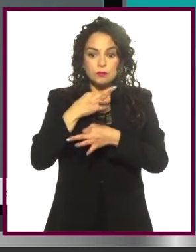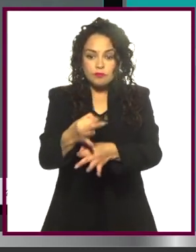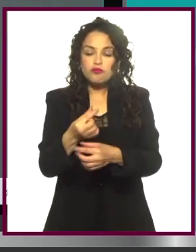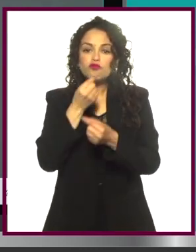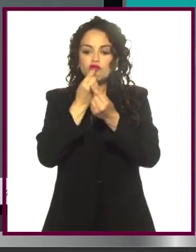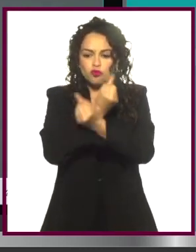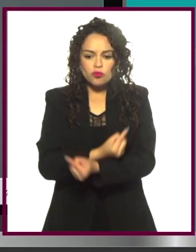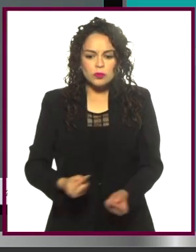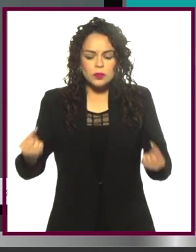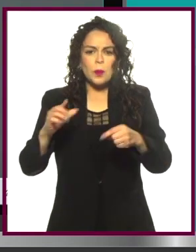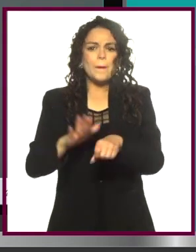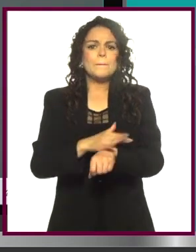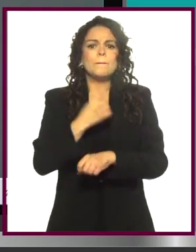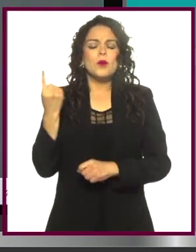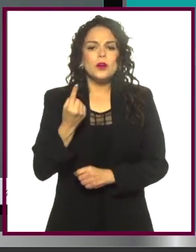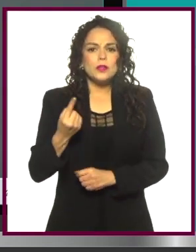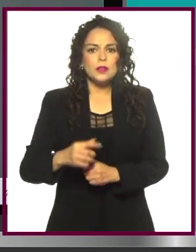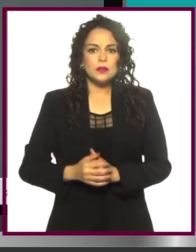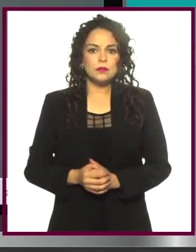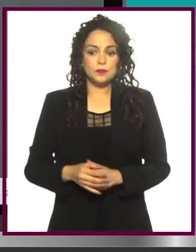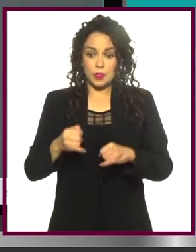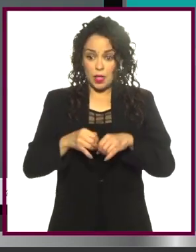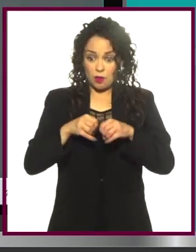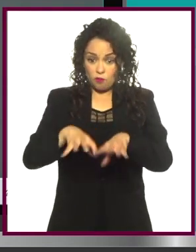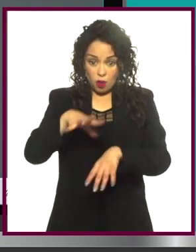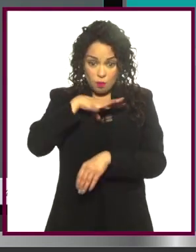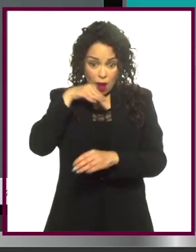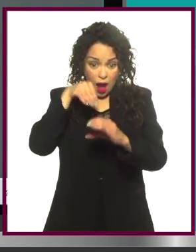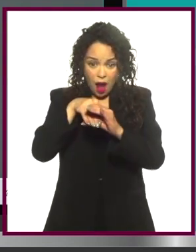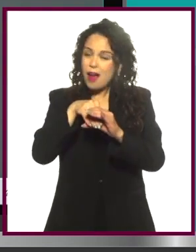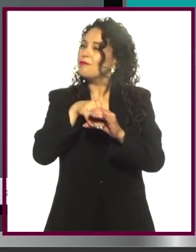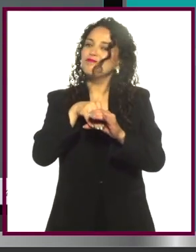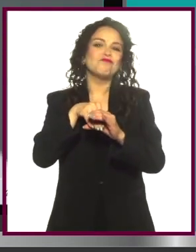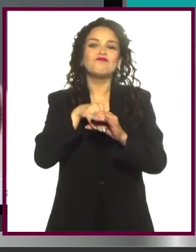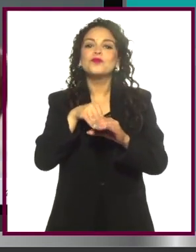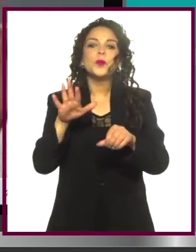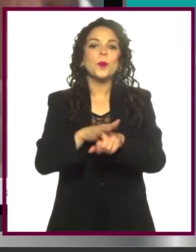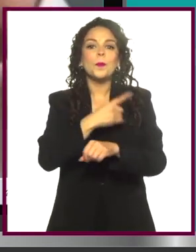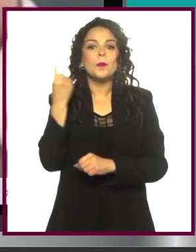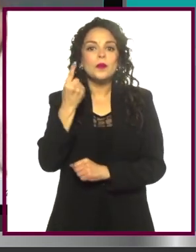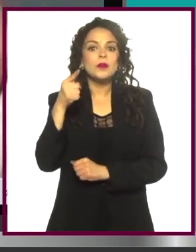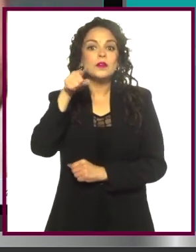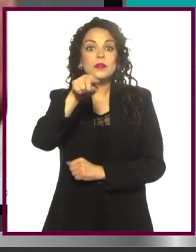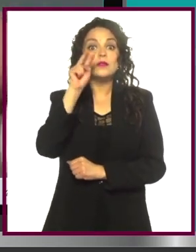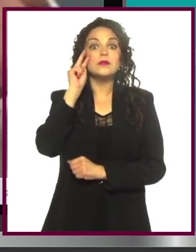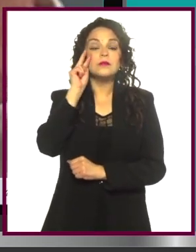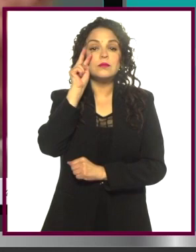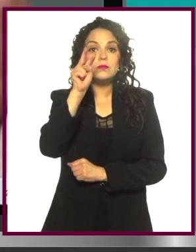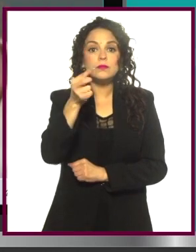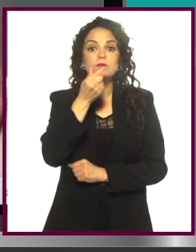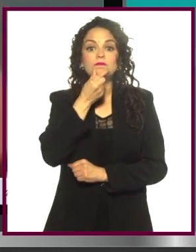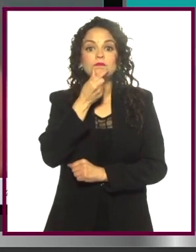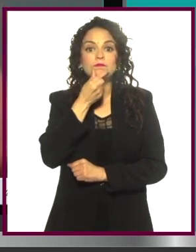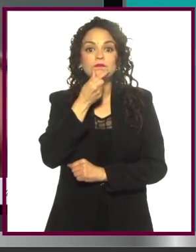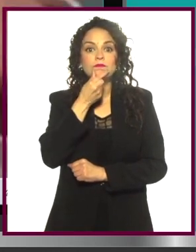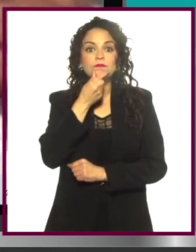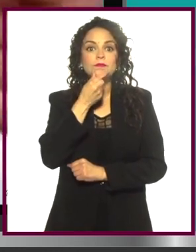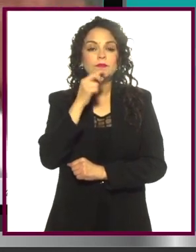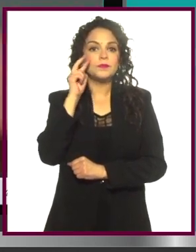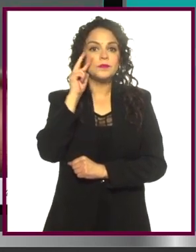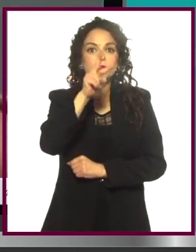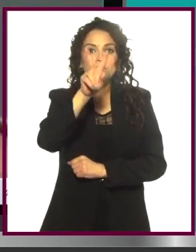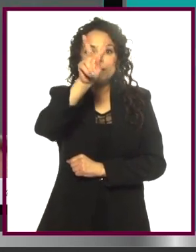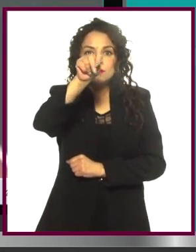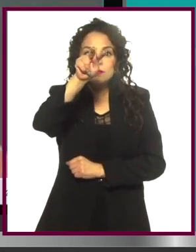los niños no se debe tanto al contenido mismo, sino a la experiencia que toma el niño